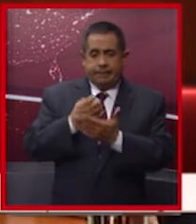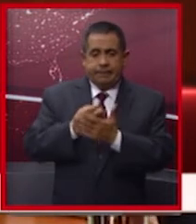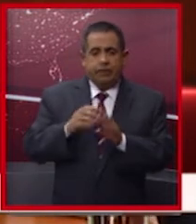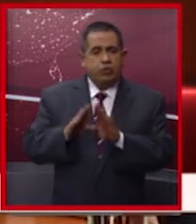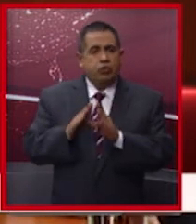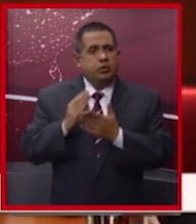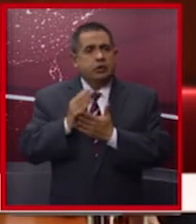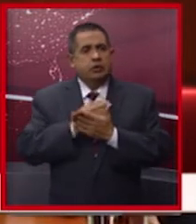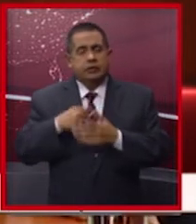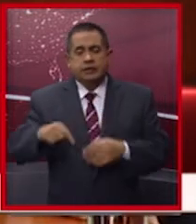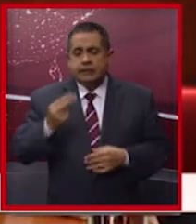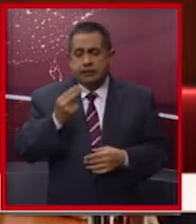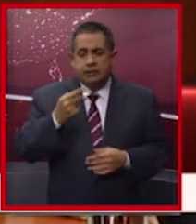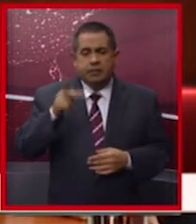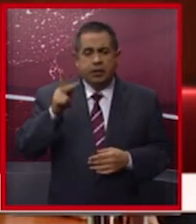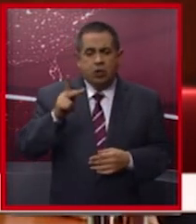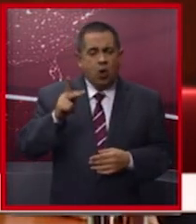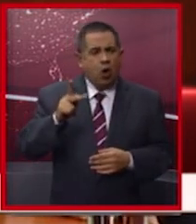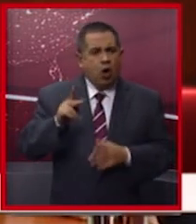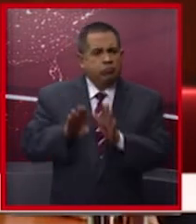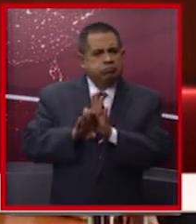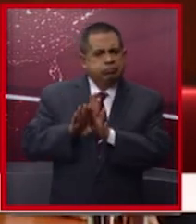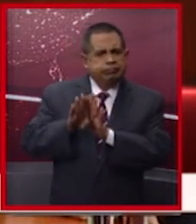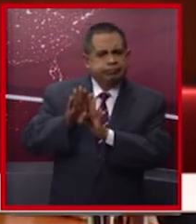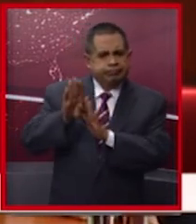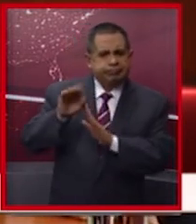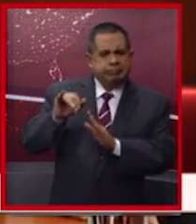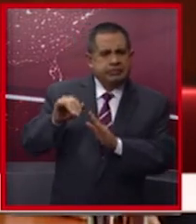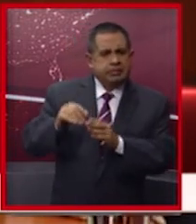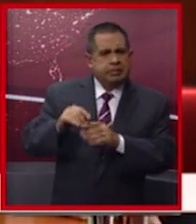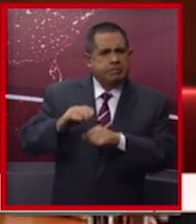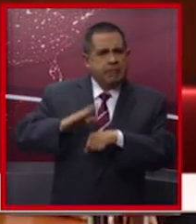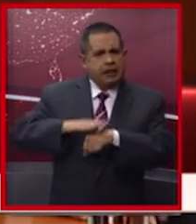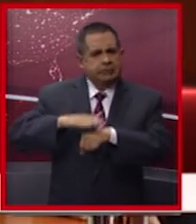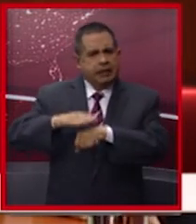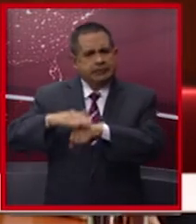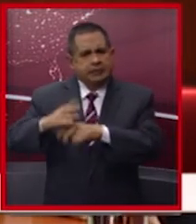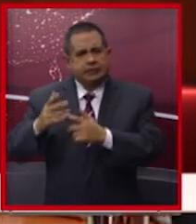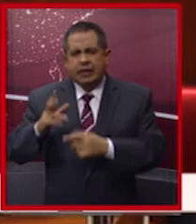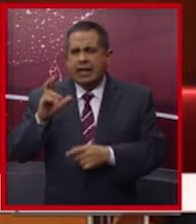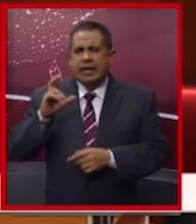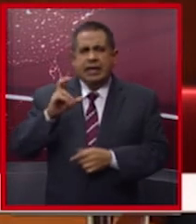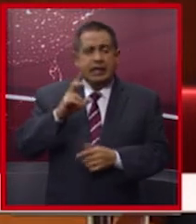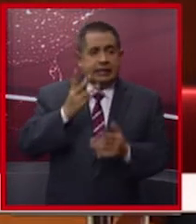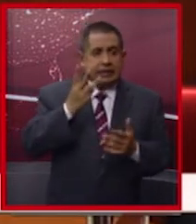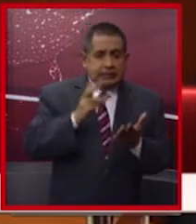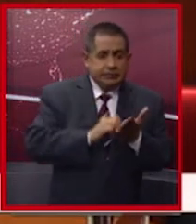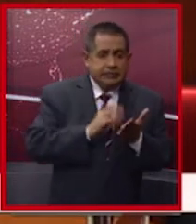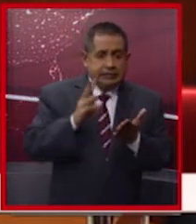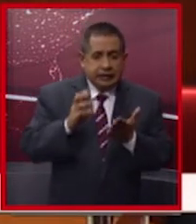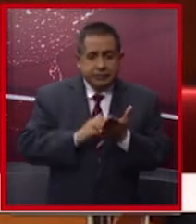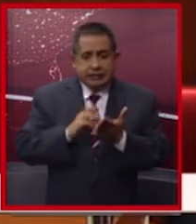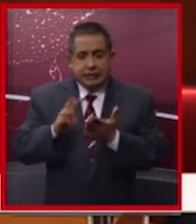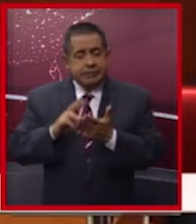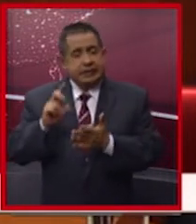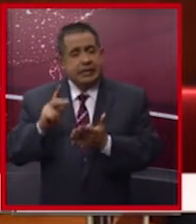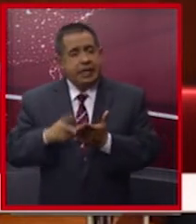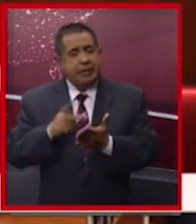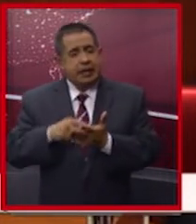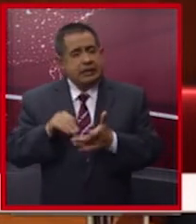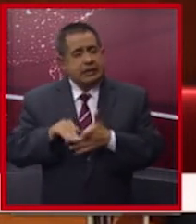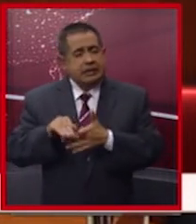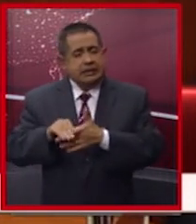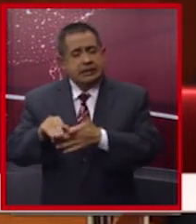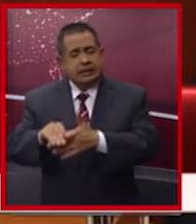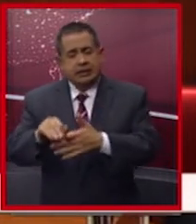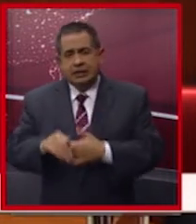que necesitamos, pero la economía crece y lleva creciendo 30 trimestres de forma consecutiva. No hay forma de